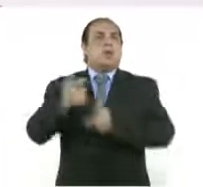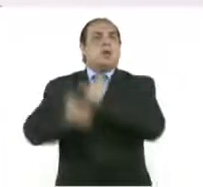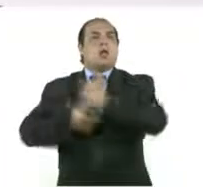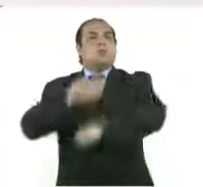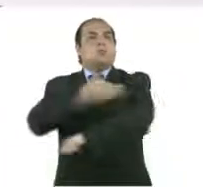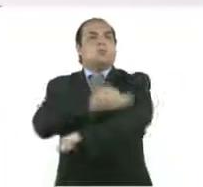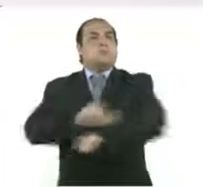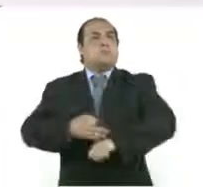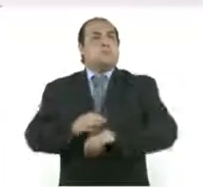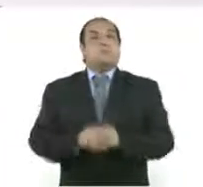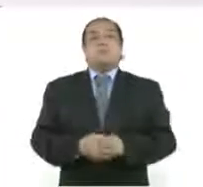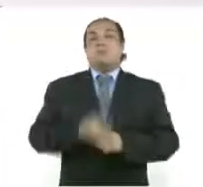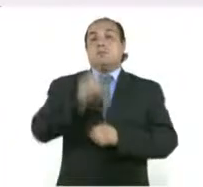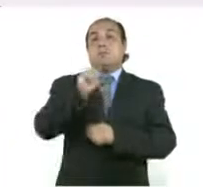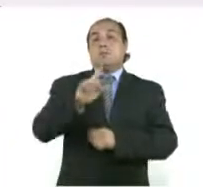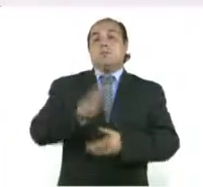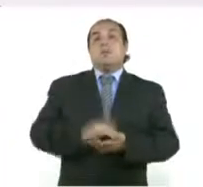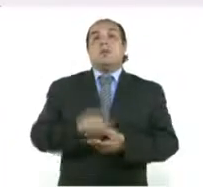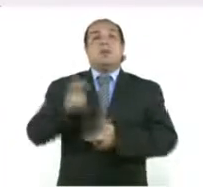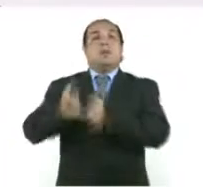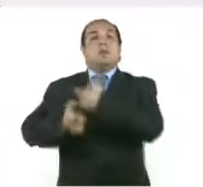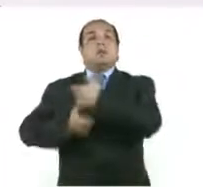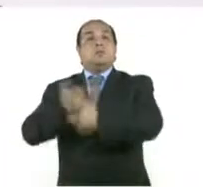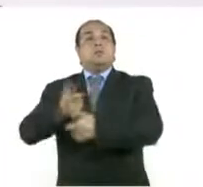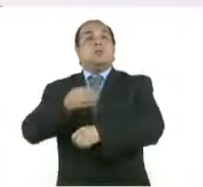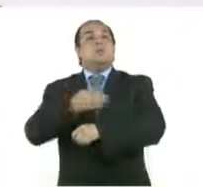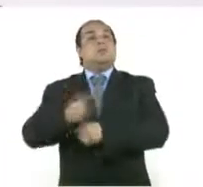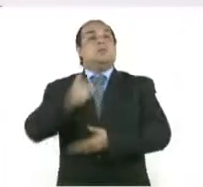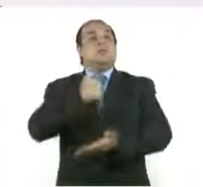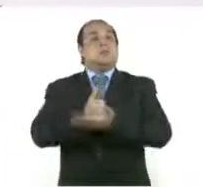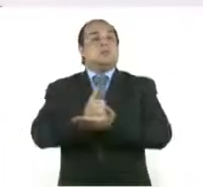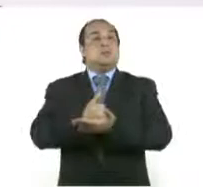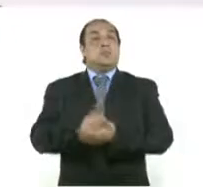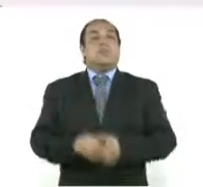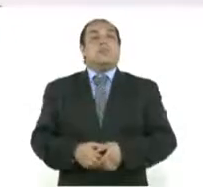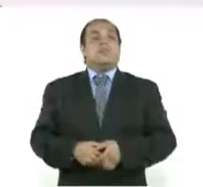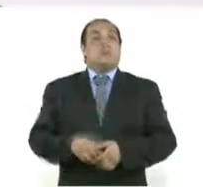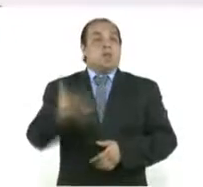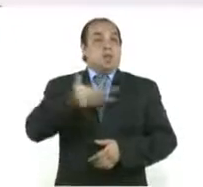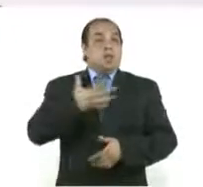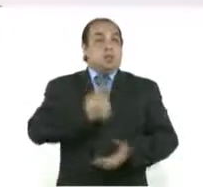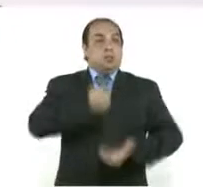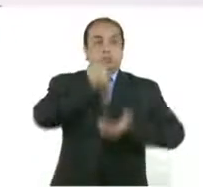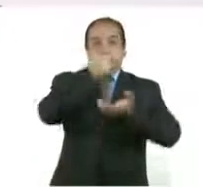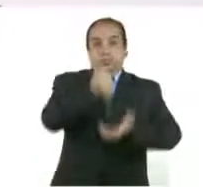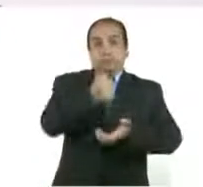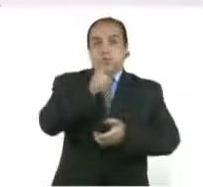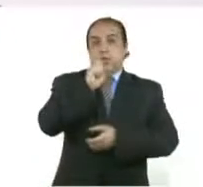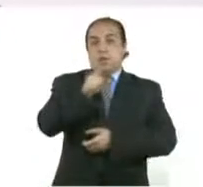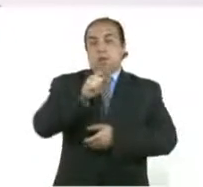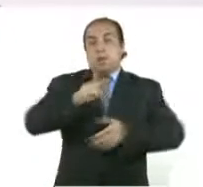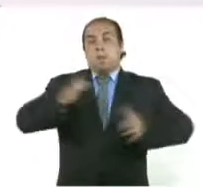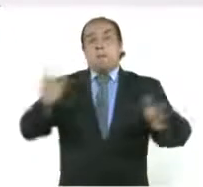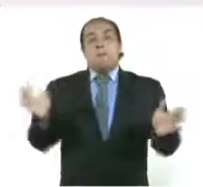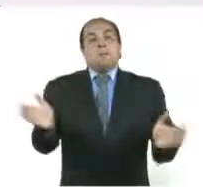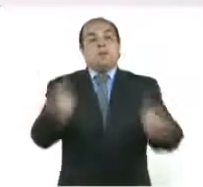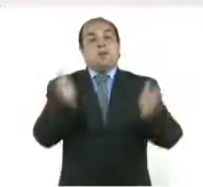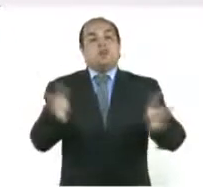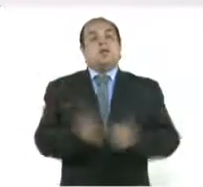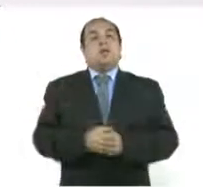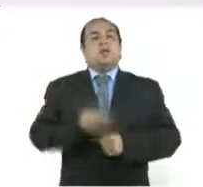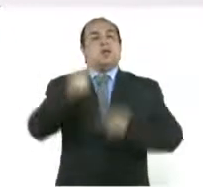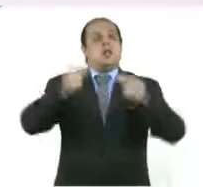familiar, sino a la economía de la ciudad. Porque al destinar estos recursos también potenciamos los pequeños negocios,